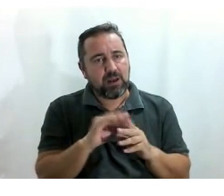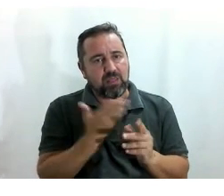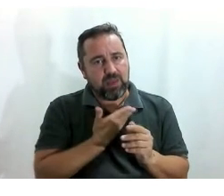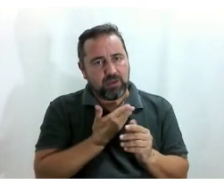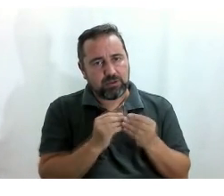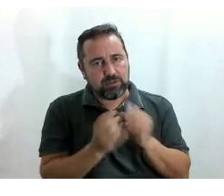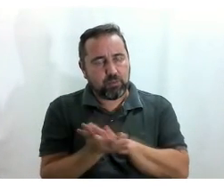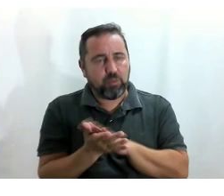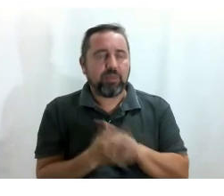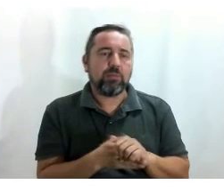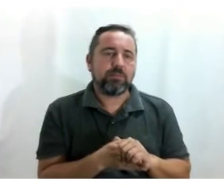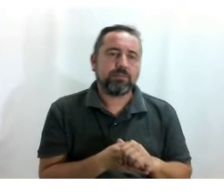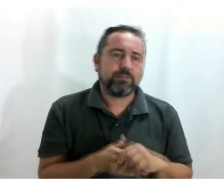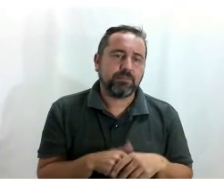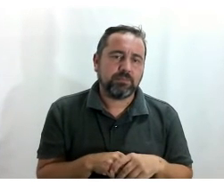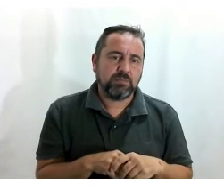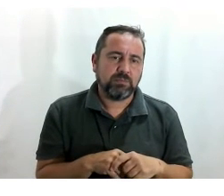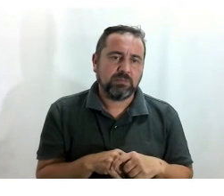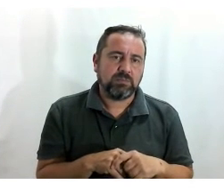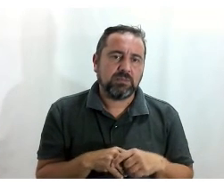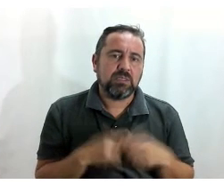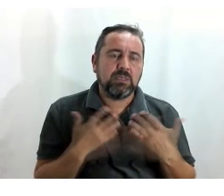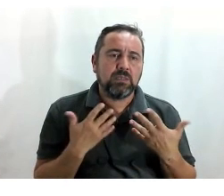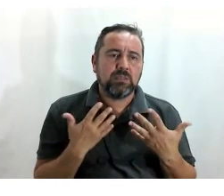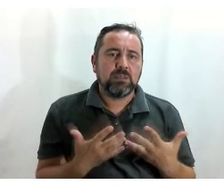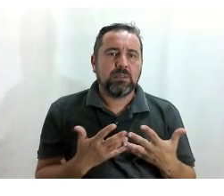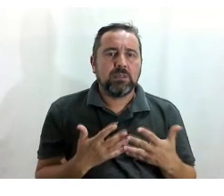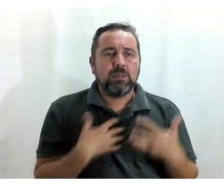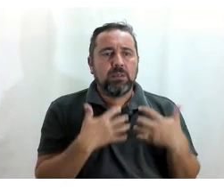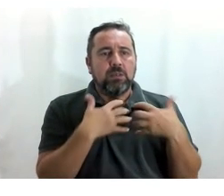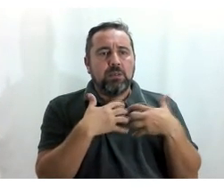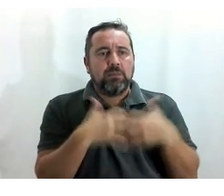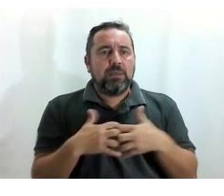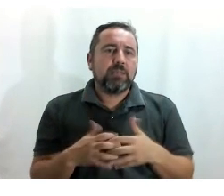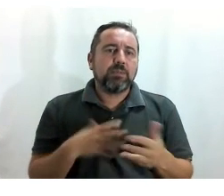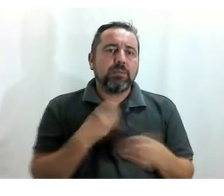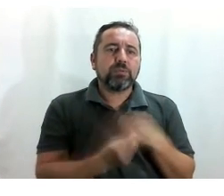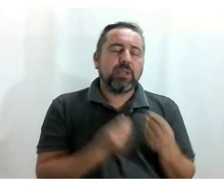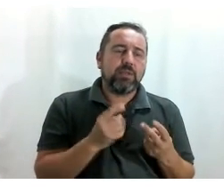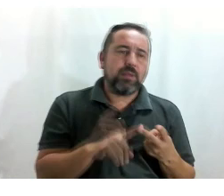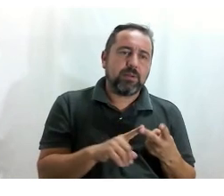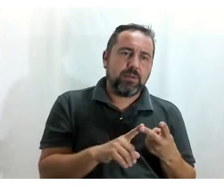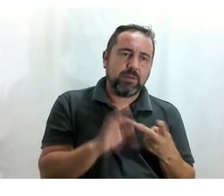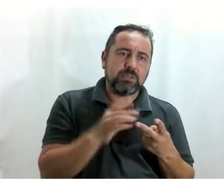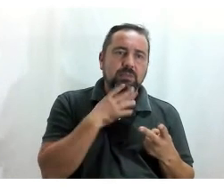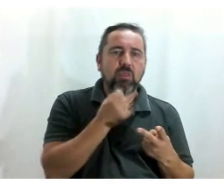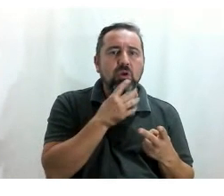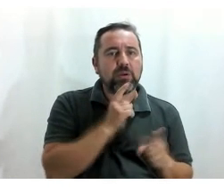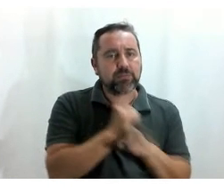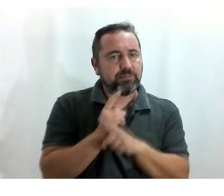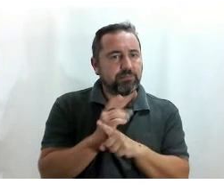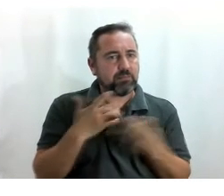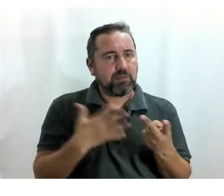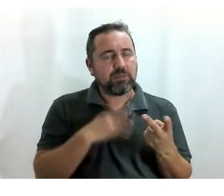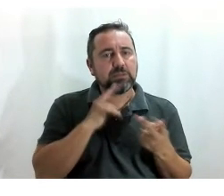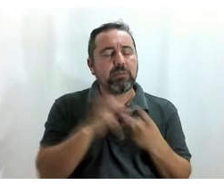está produciendo. ¿Cuáles son los mecanismos que podemos utilizar? Pues podemos utilizar drogas antisentidos para rescatar la